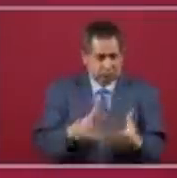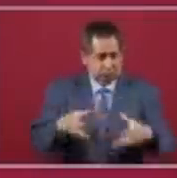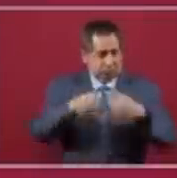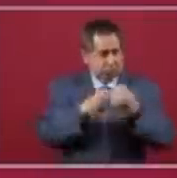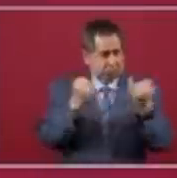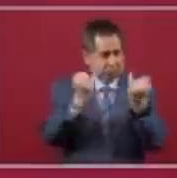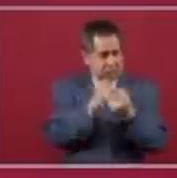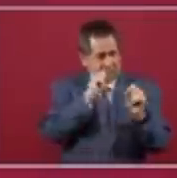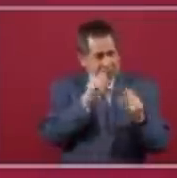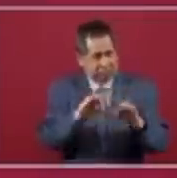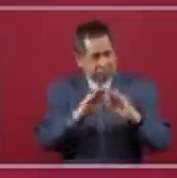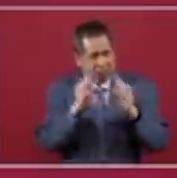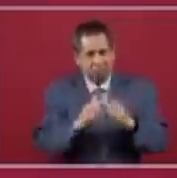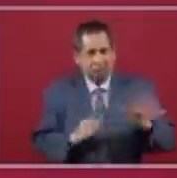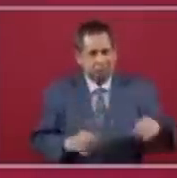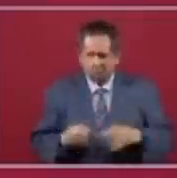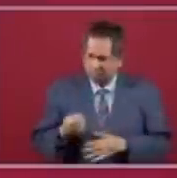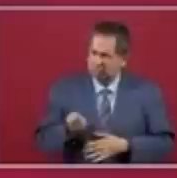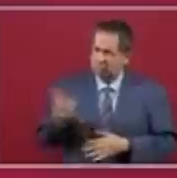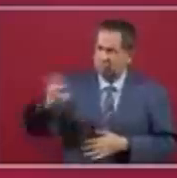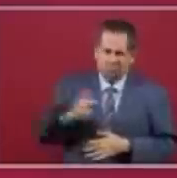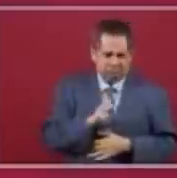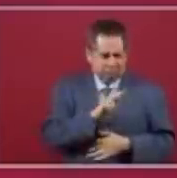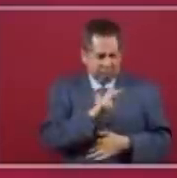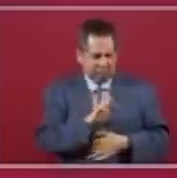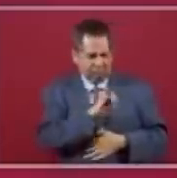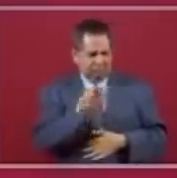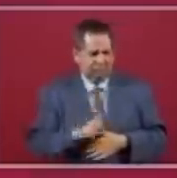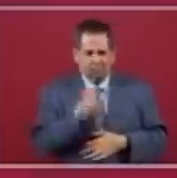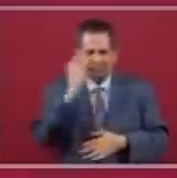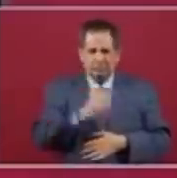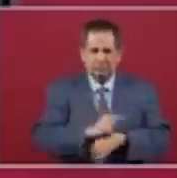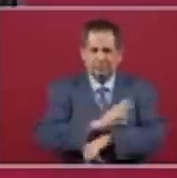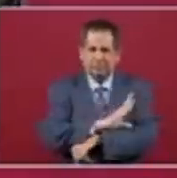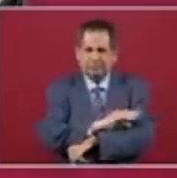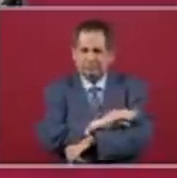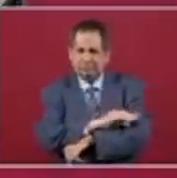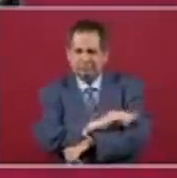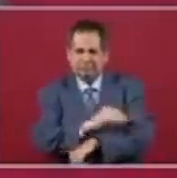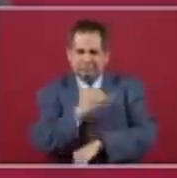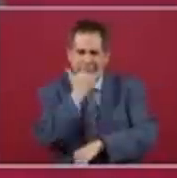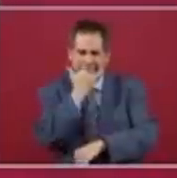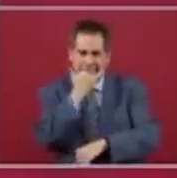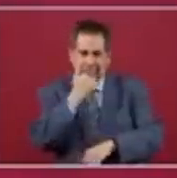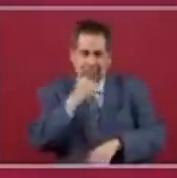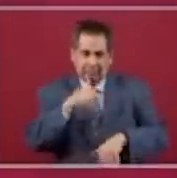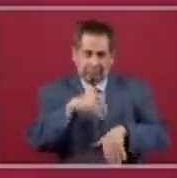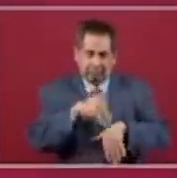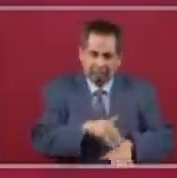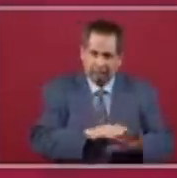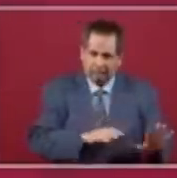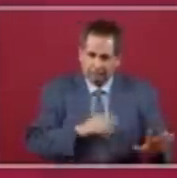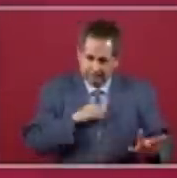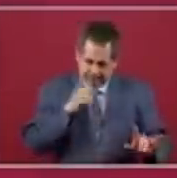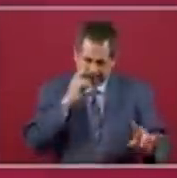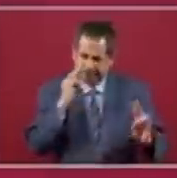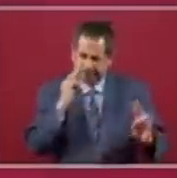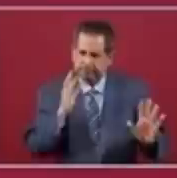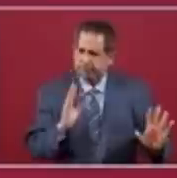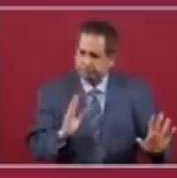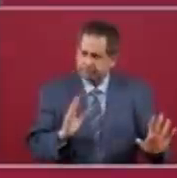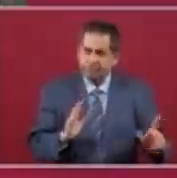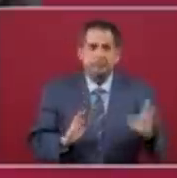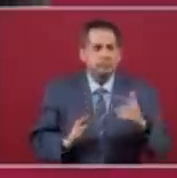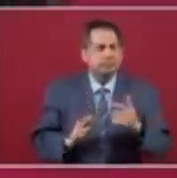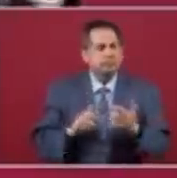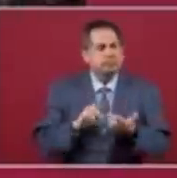me podían llamar peje, pero no era lagarto, ¿sí? Pero su planteamiento era ese